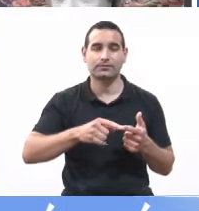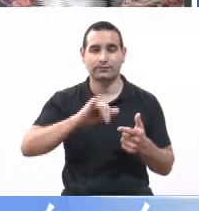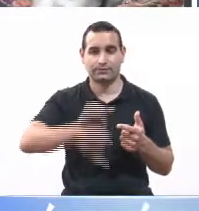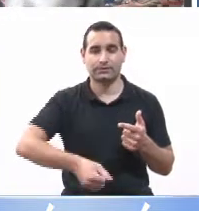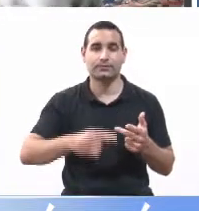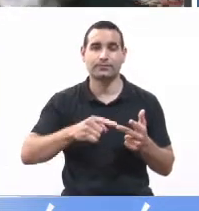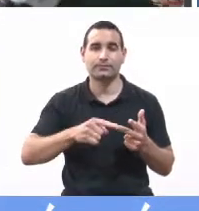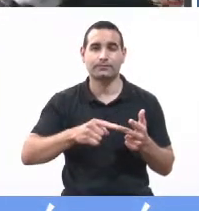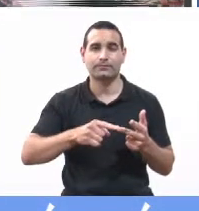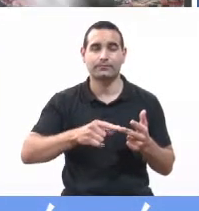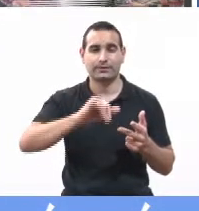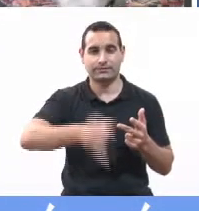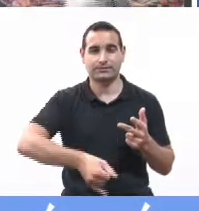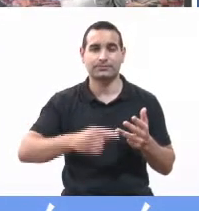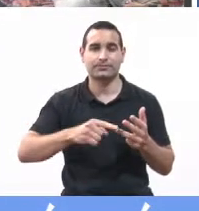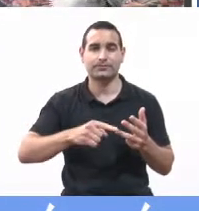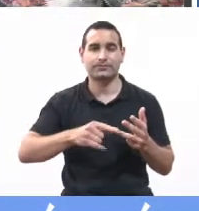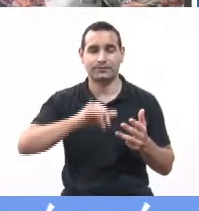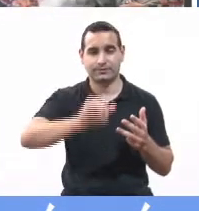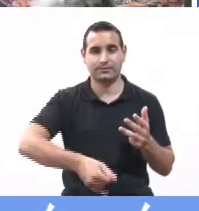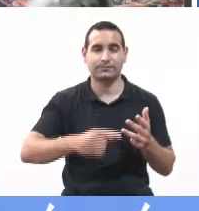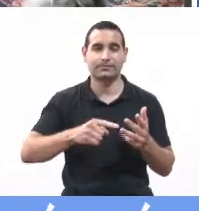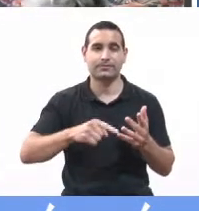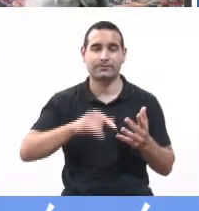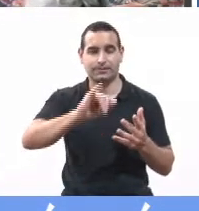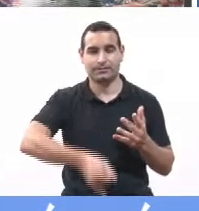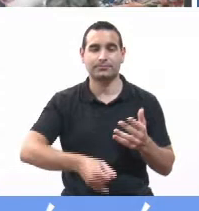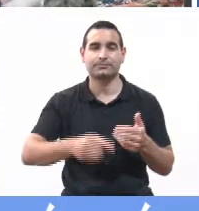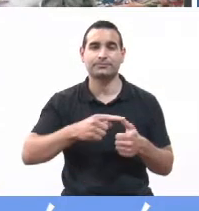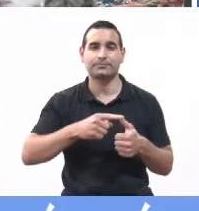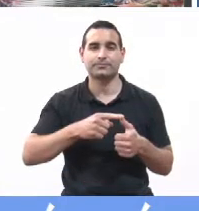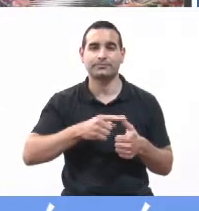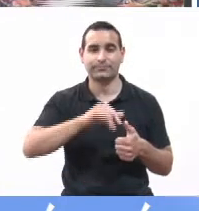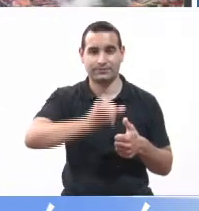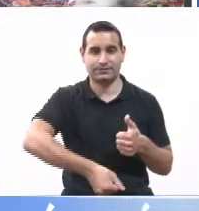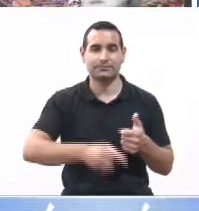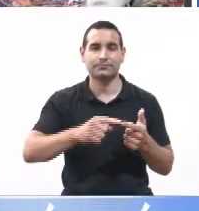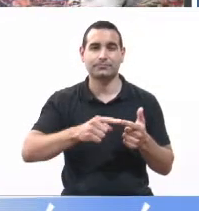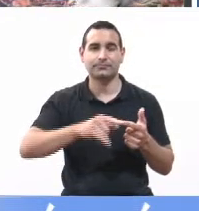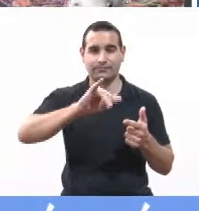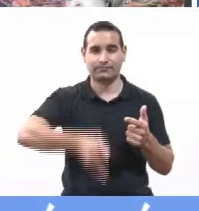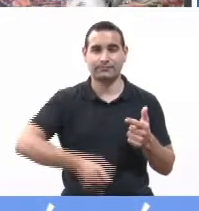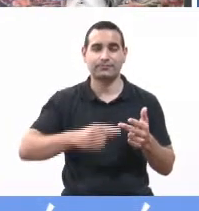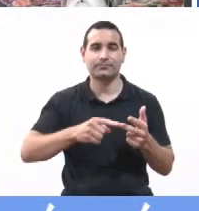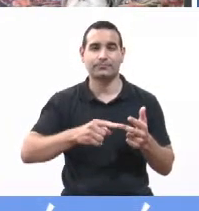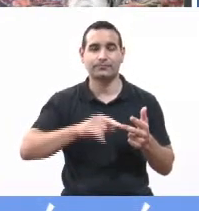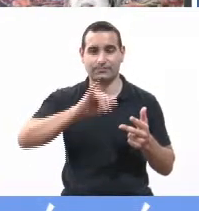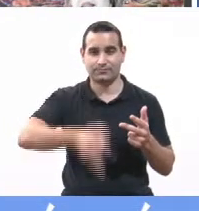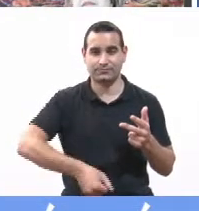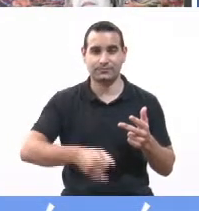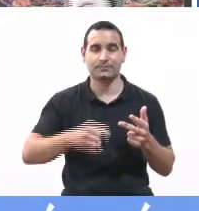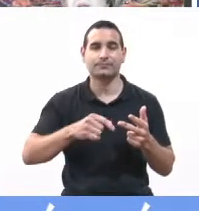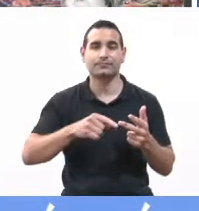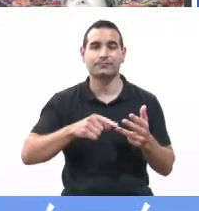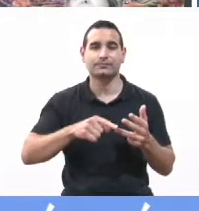Zamora, afirmativo. López Valverde, afirmativo. Lustó, afirmativo. Lovera, afirmativo. Luenzo, afirmativo. Marino, afirmativo. Martínez,